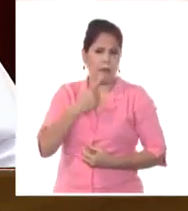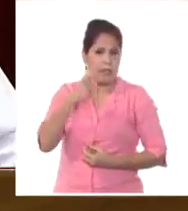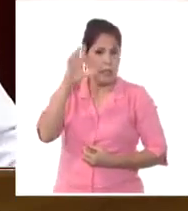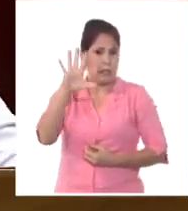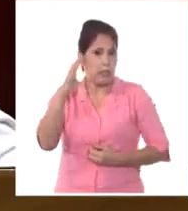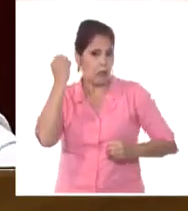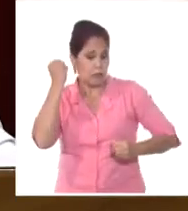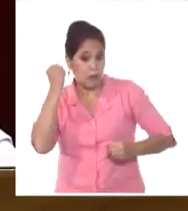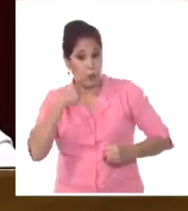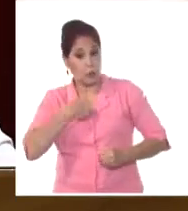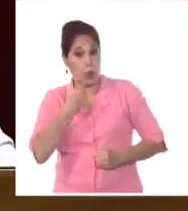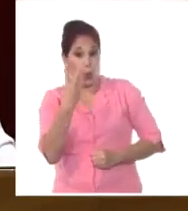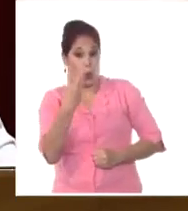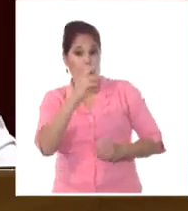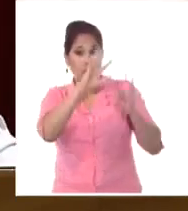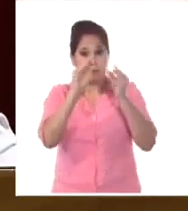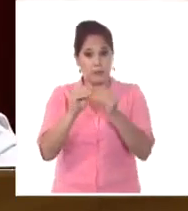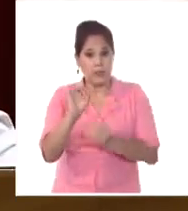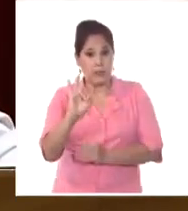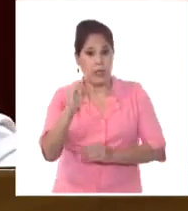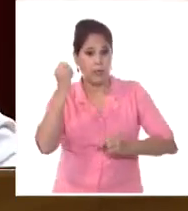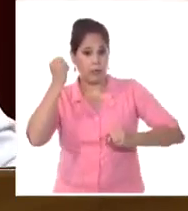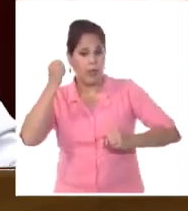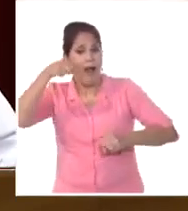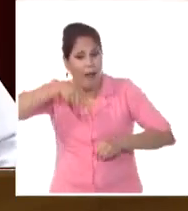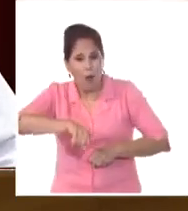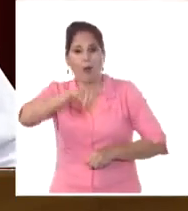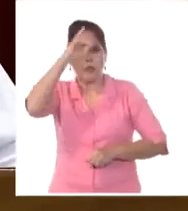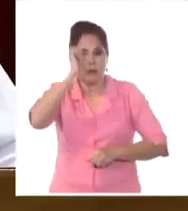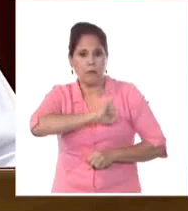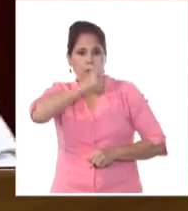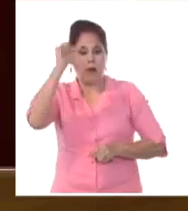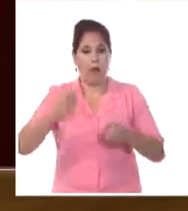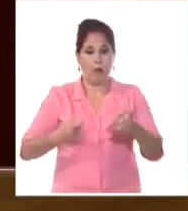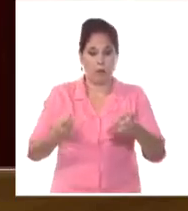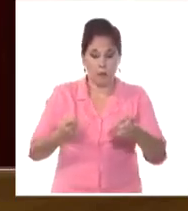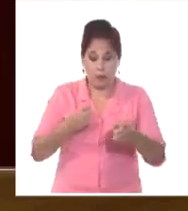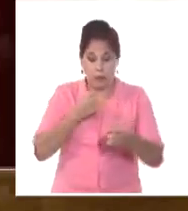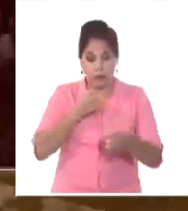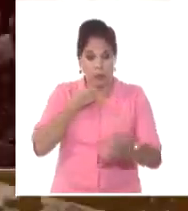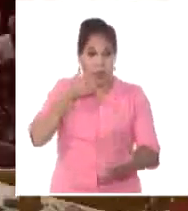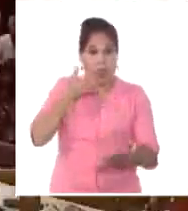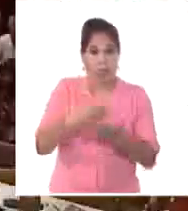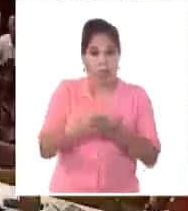Fidel, y 2 que yo tengo son 7. Ahora sí ganamos la guerra.